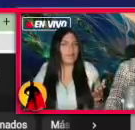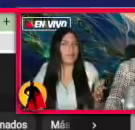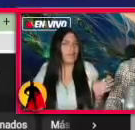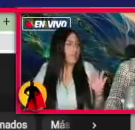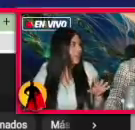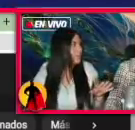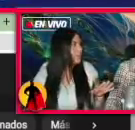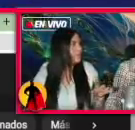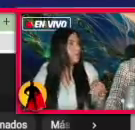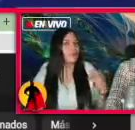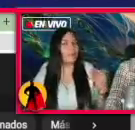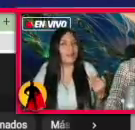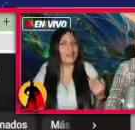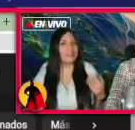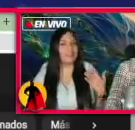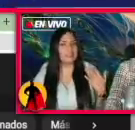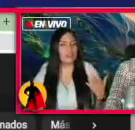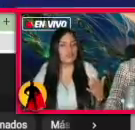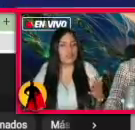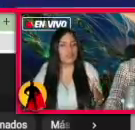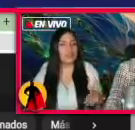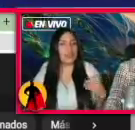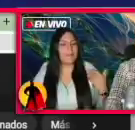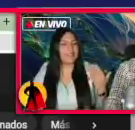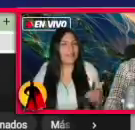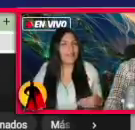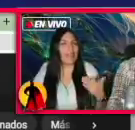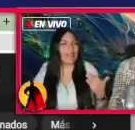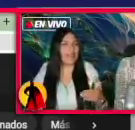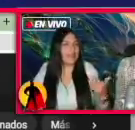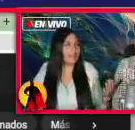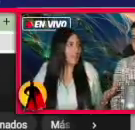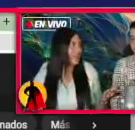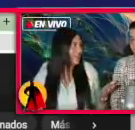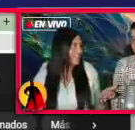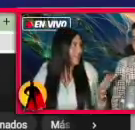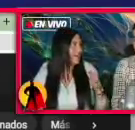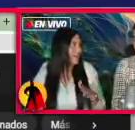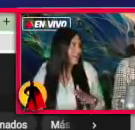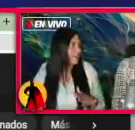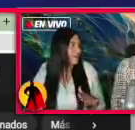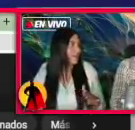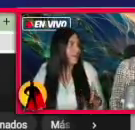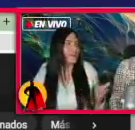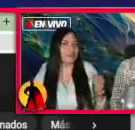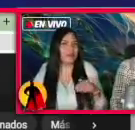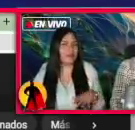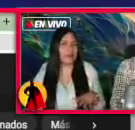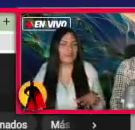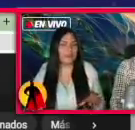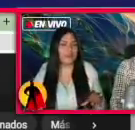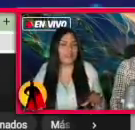que también fue en aquel momento cuando apenas en Estados Unidos empezaban a querer investigar a Cabeza de Vaca de nueva cuenta y